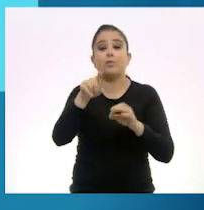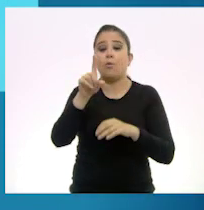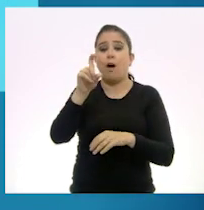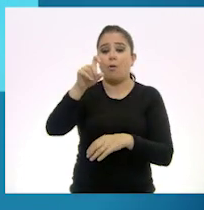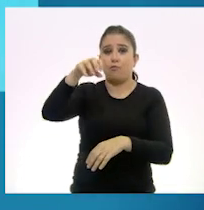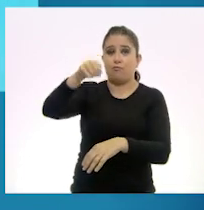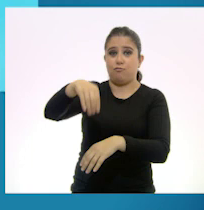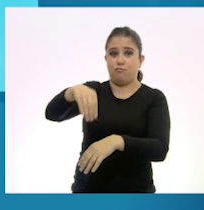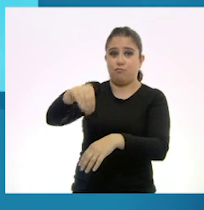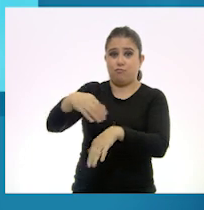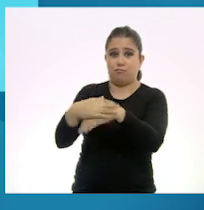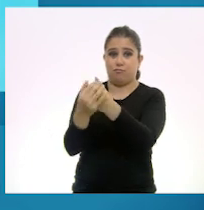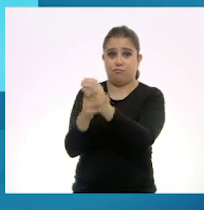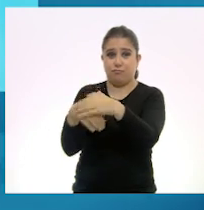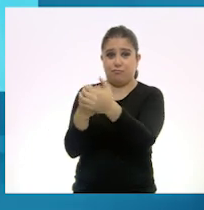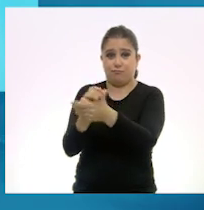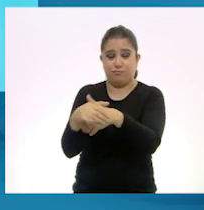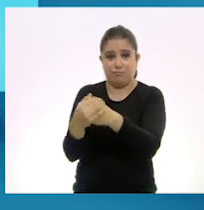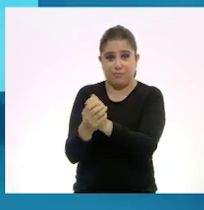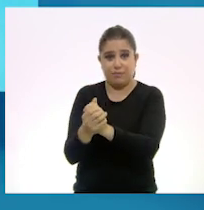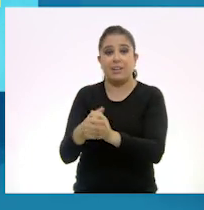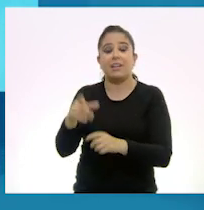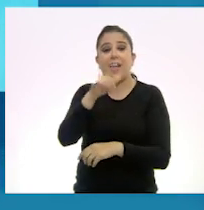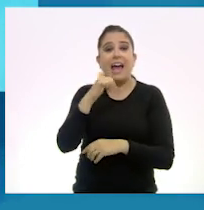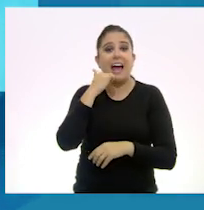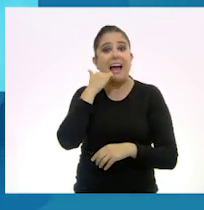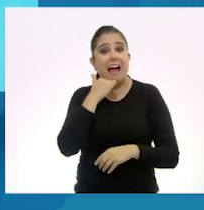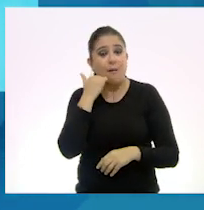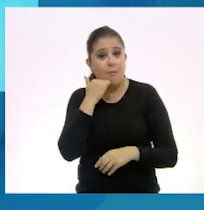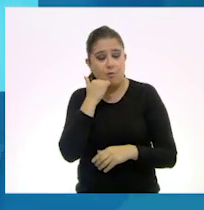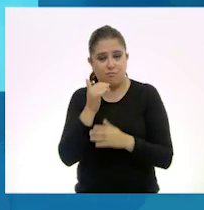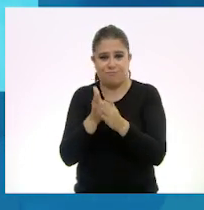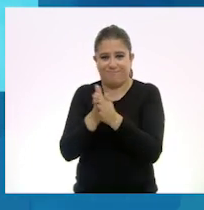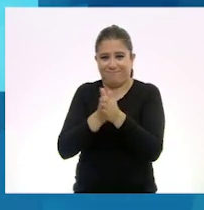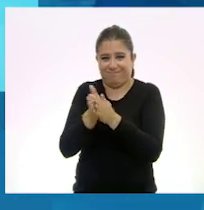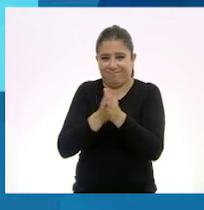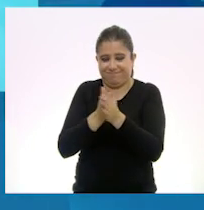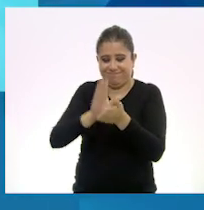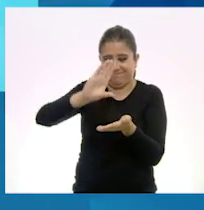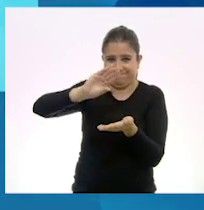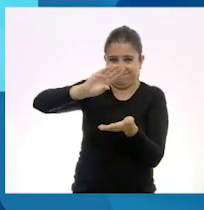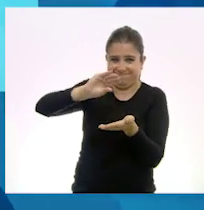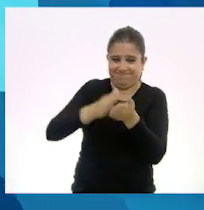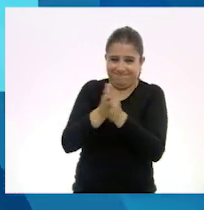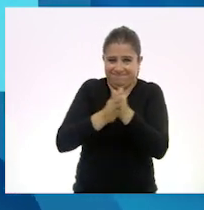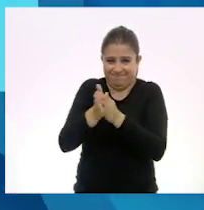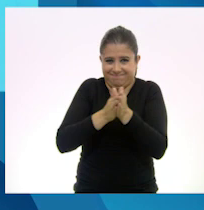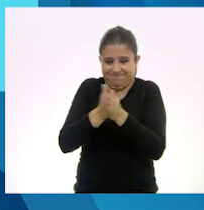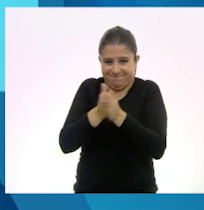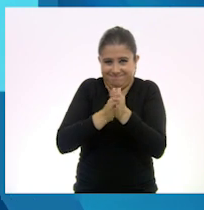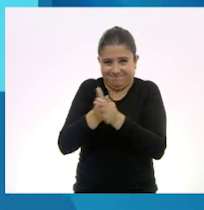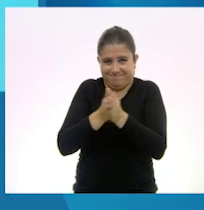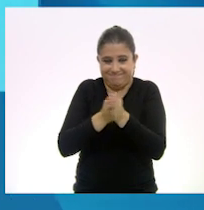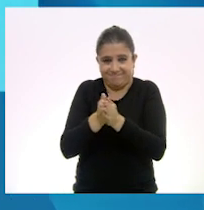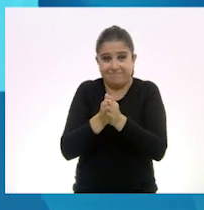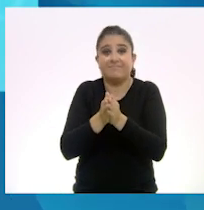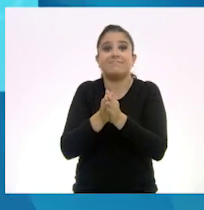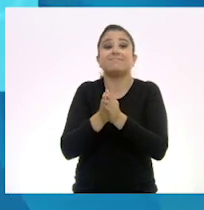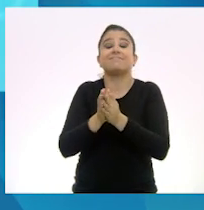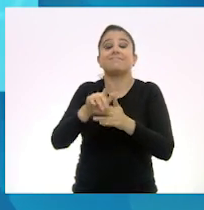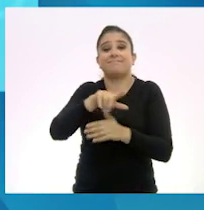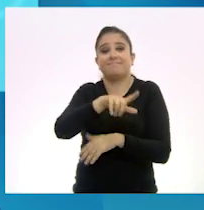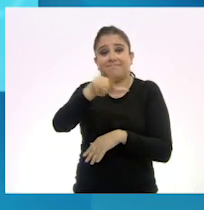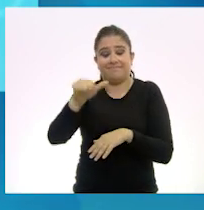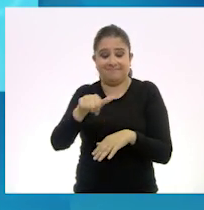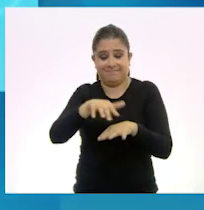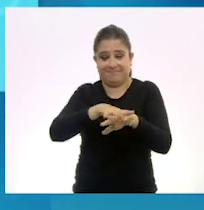tus manos. Usa suficiente jabón. Frota tus palmas una con la otra. Ahora, frota